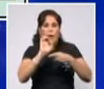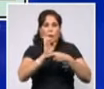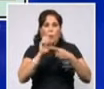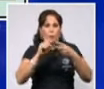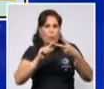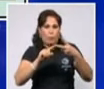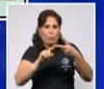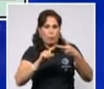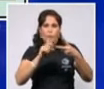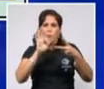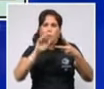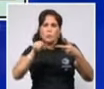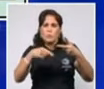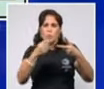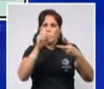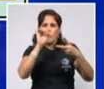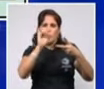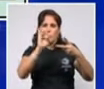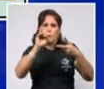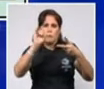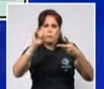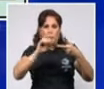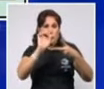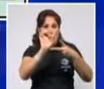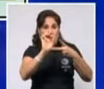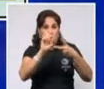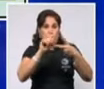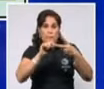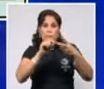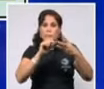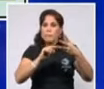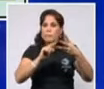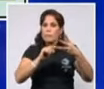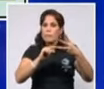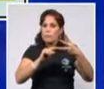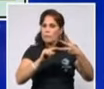con 8,76, le sigue